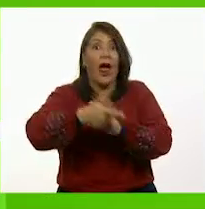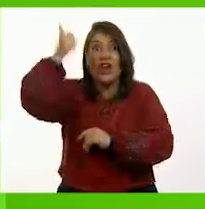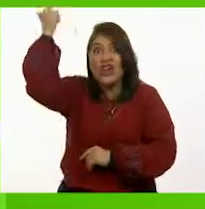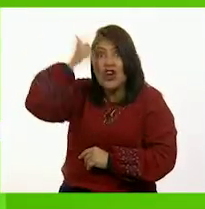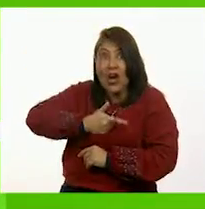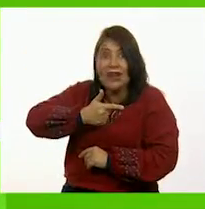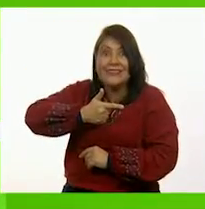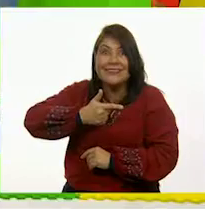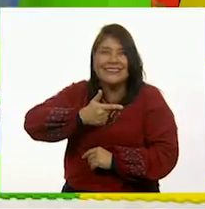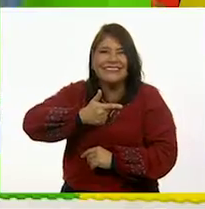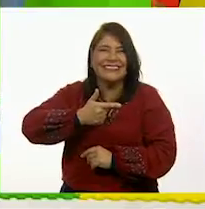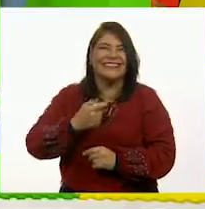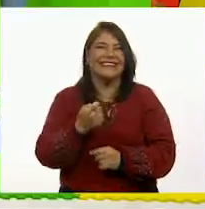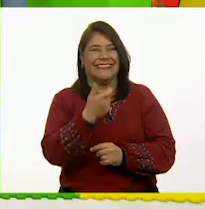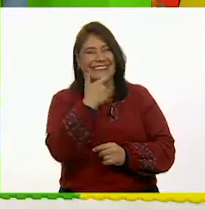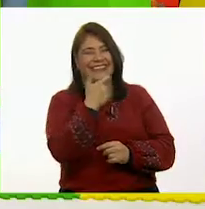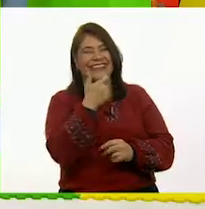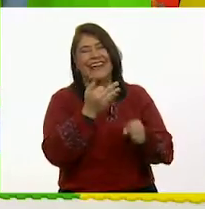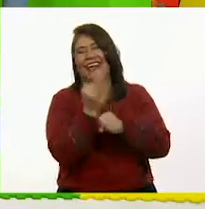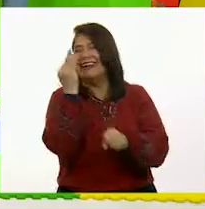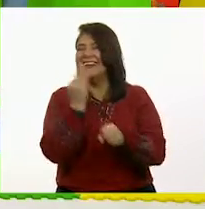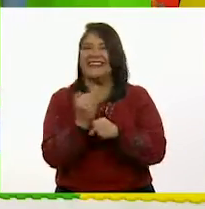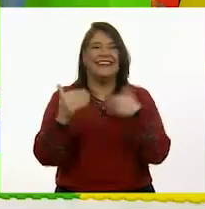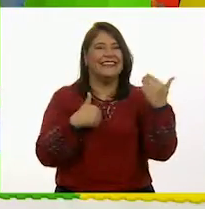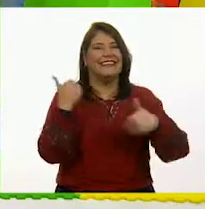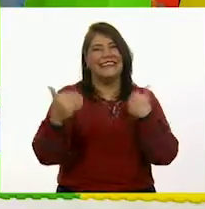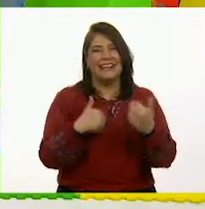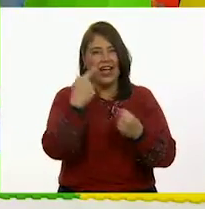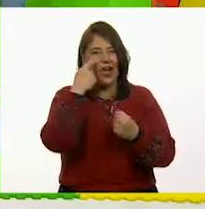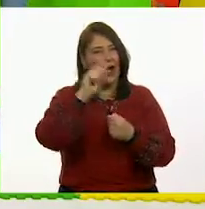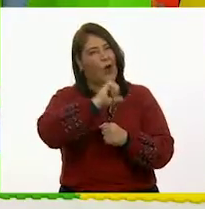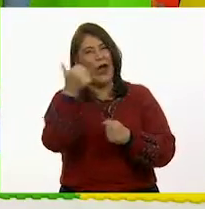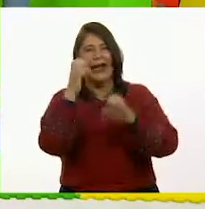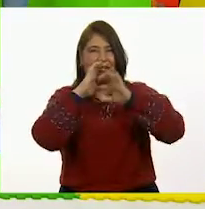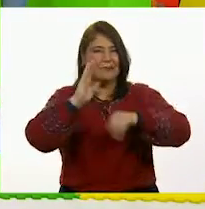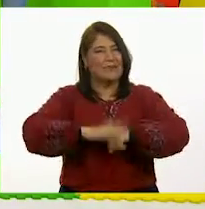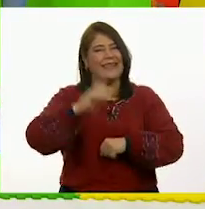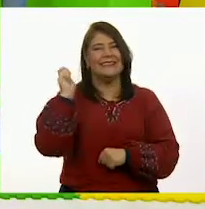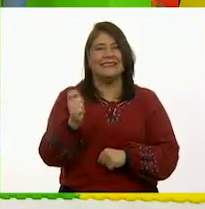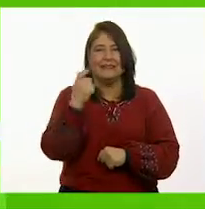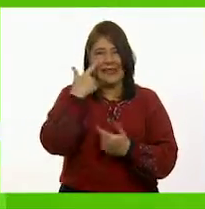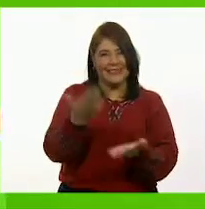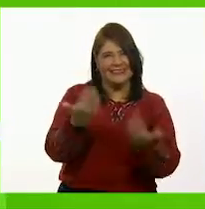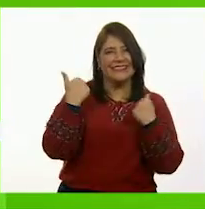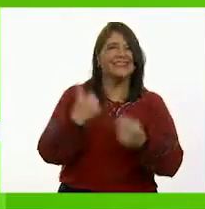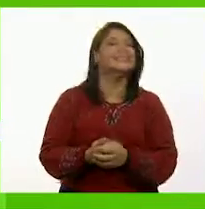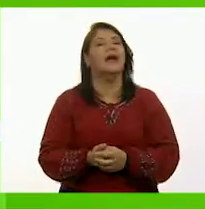¡Noche! ¡Qué divertido! Una ronda más. Venga, Ana. Muy bien.